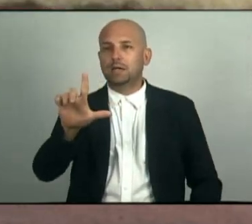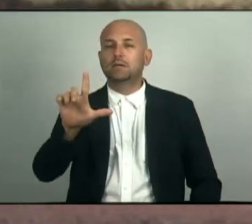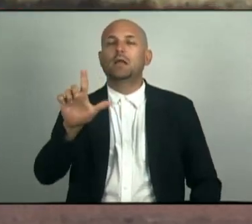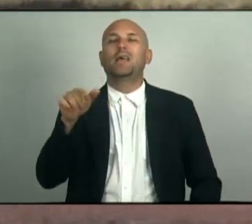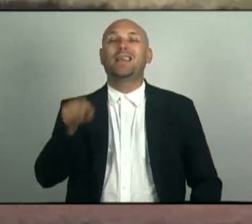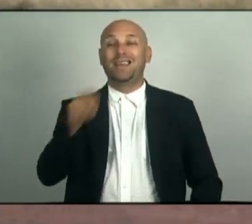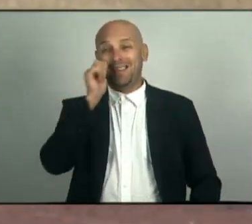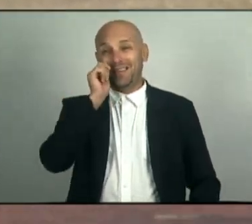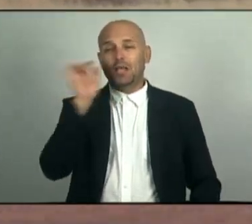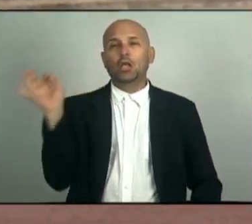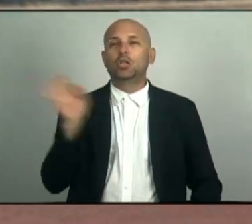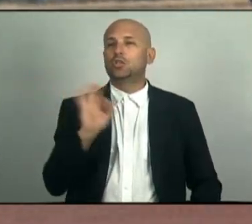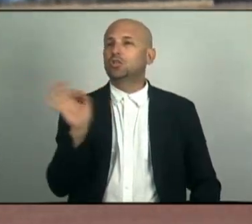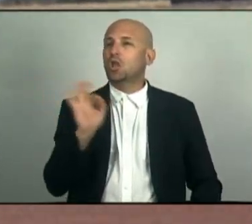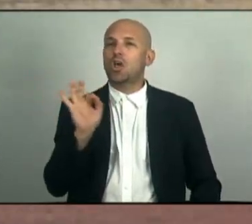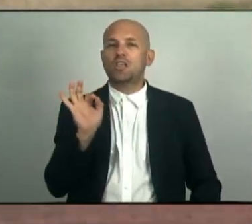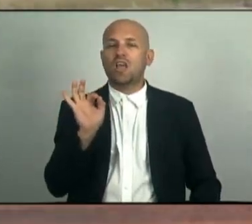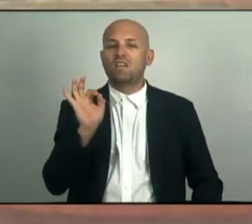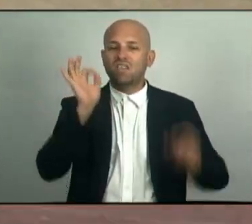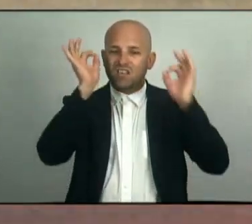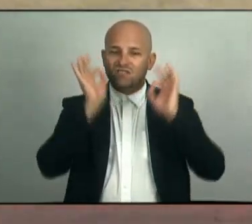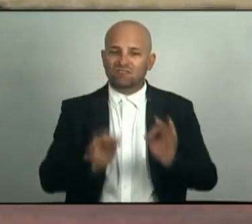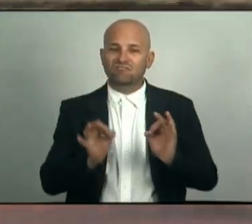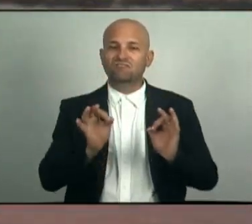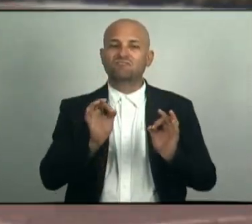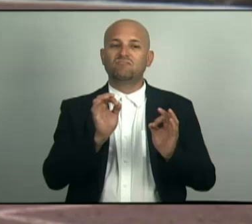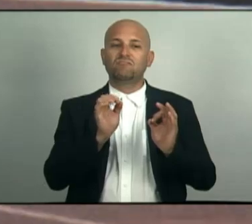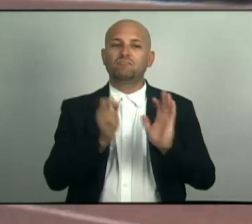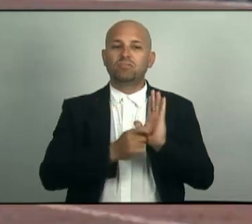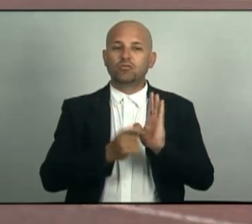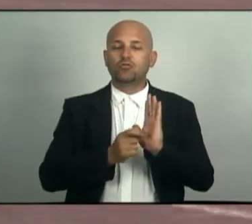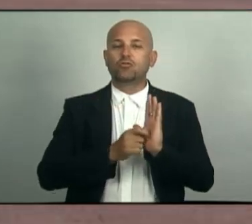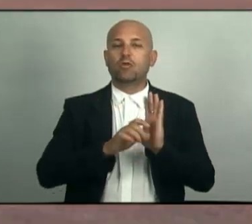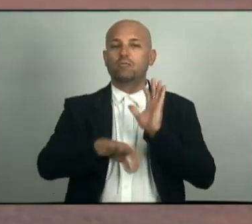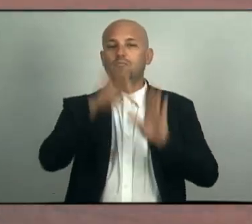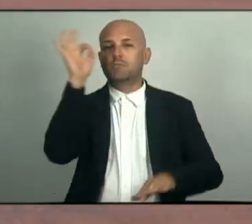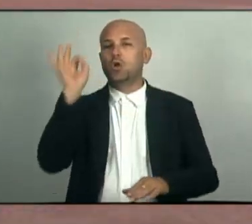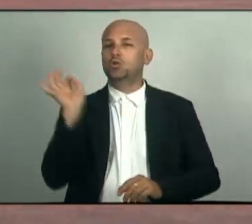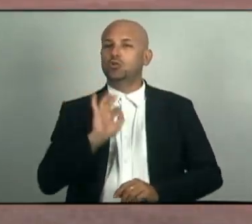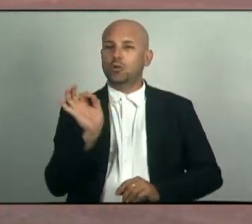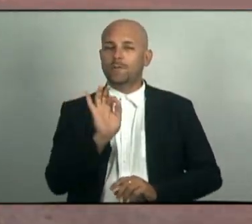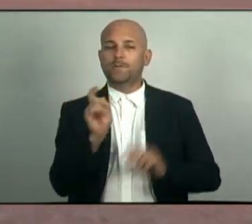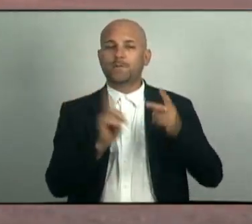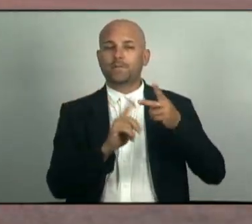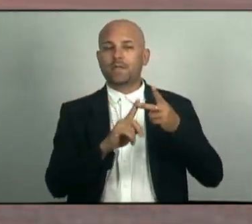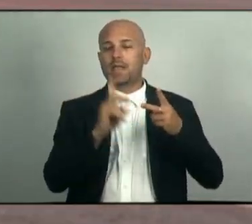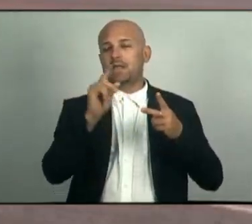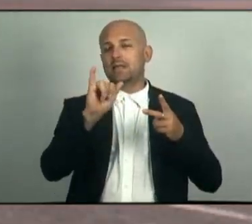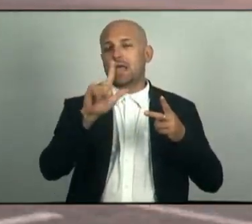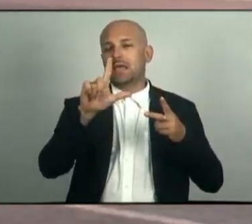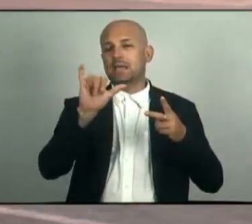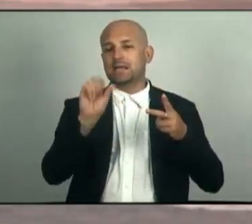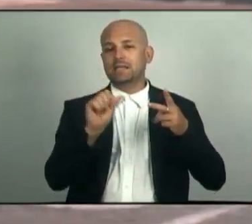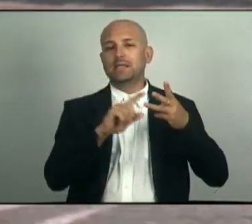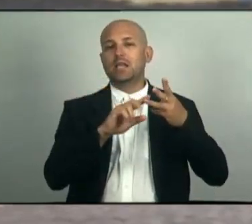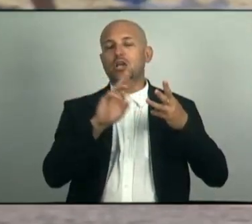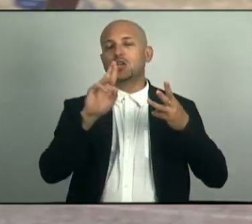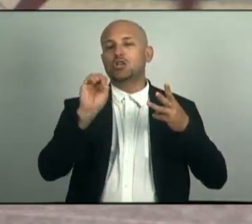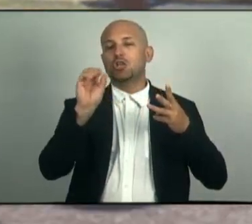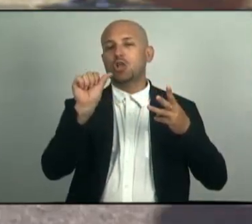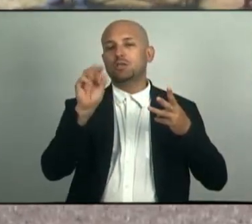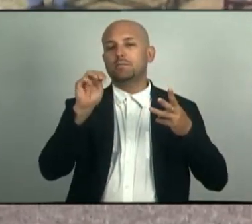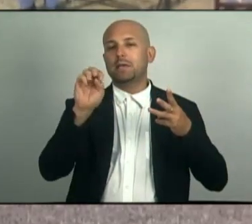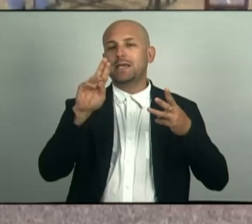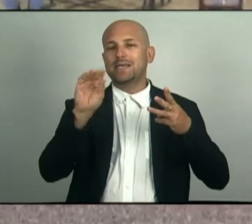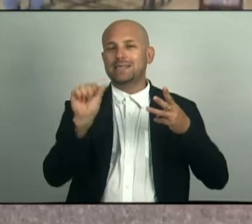concretarse con su presencia en la leag Parisina las corredoras rosmery almasa y Daily Cooper intervendrán el día 16 como